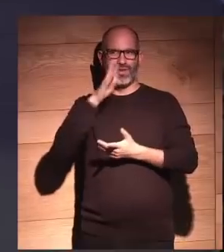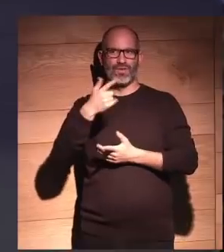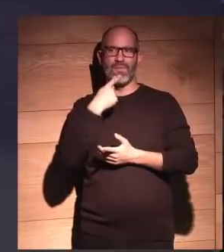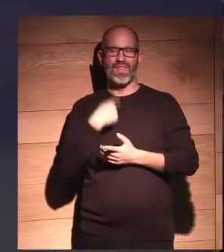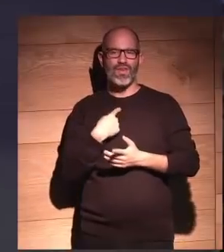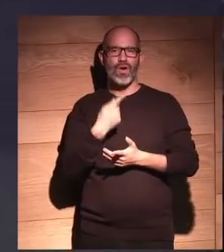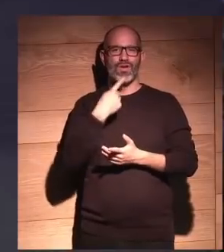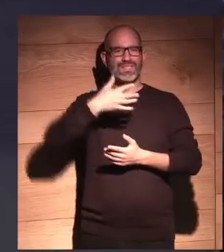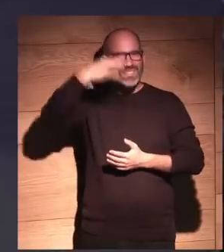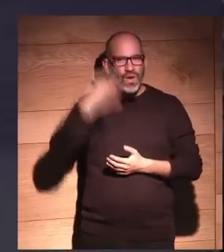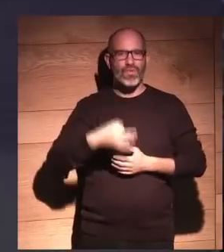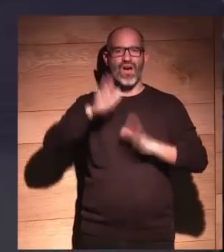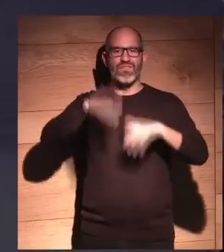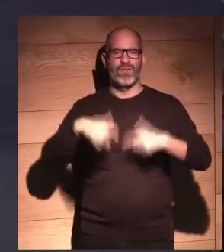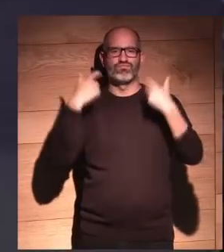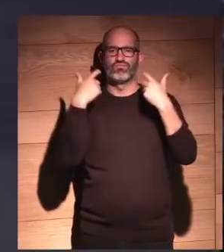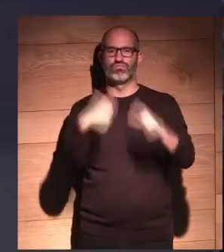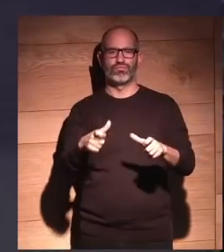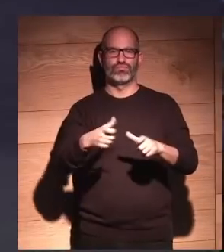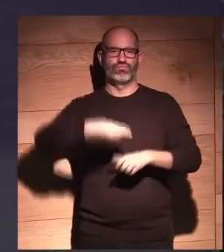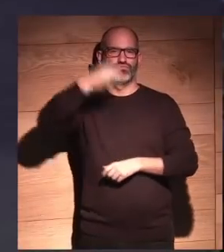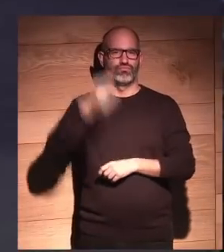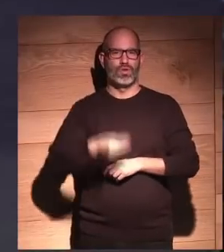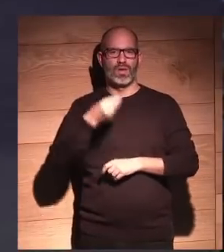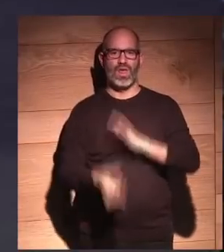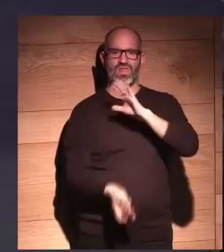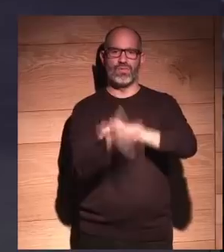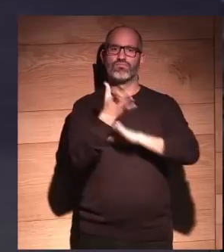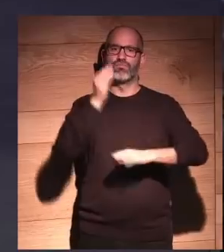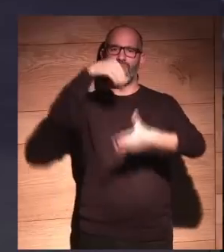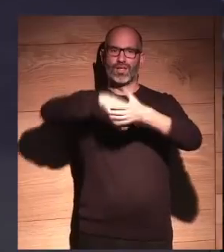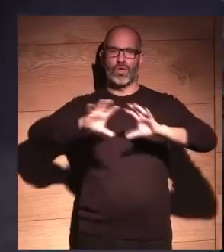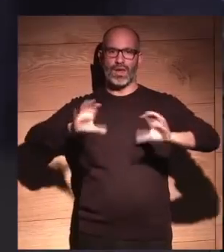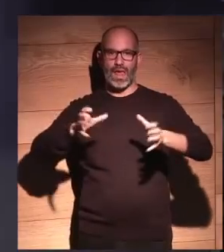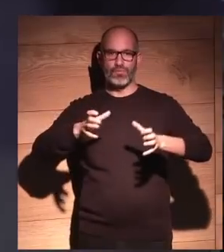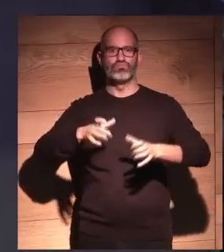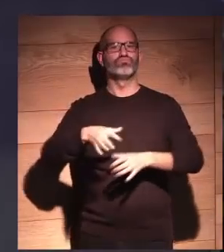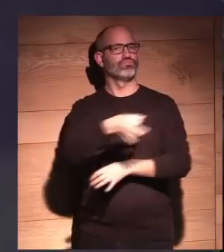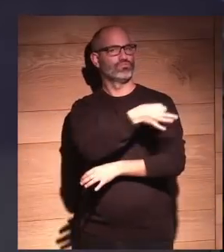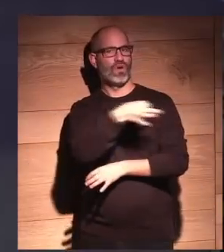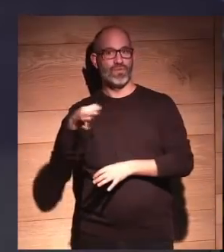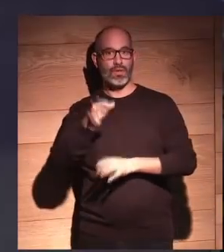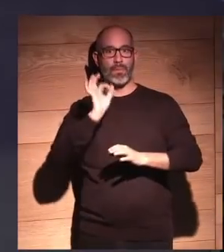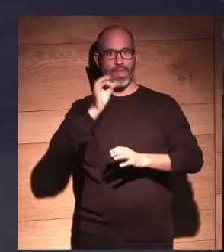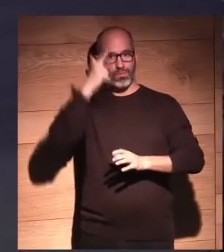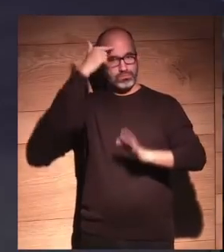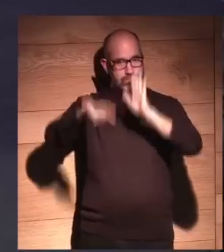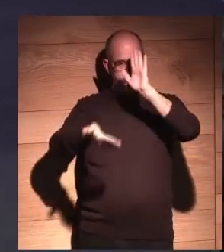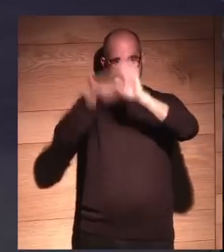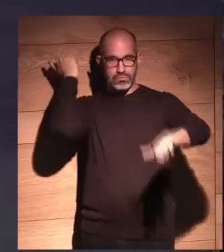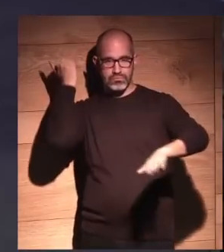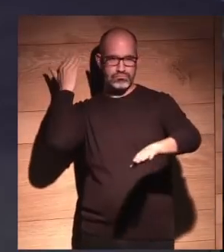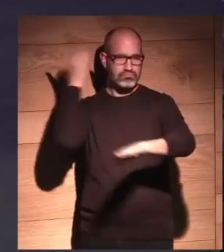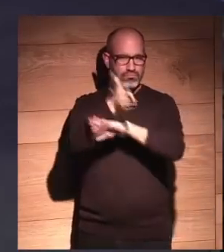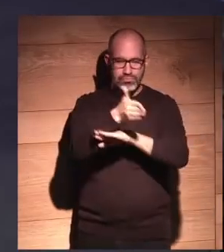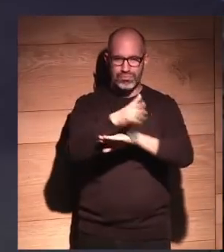seguro que saca una buena sección de latín. Bueno, pues efectivamente, fue una locura, pero ha sido